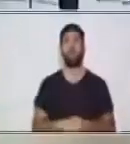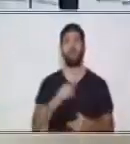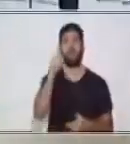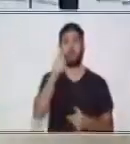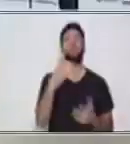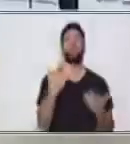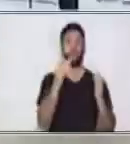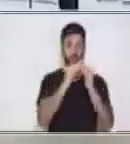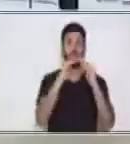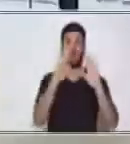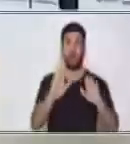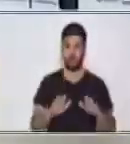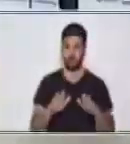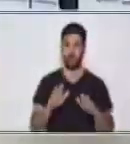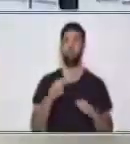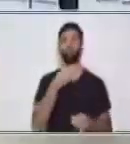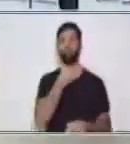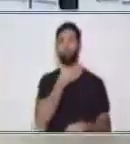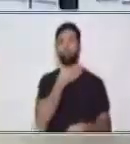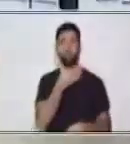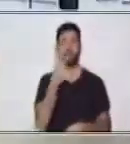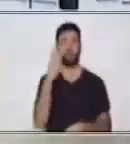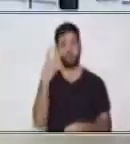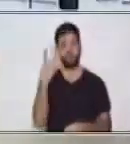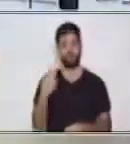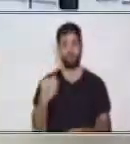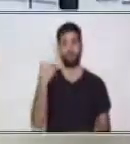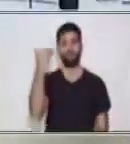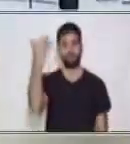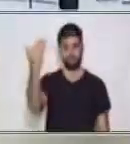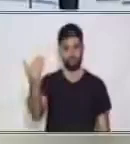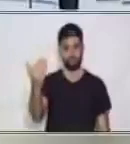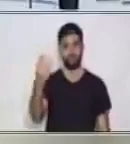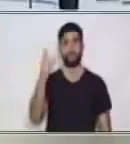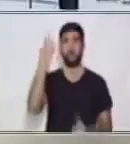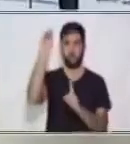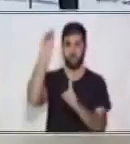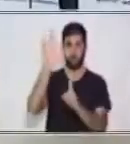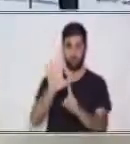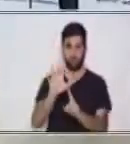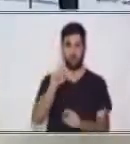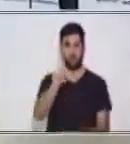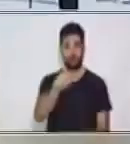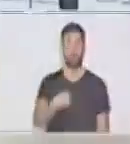quédate en casa. Ha sido un gusto y nos vemos en una próxima oportunidad. Que Dios te bendiga.